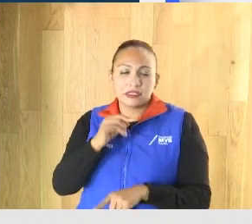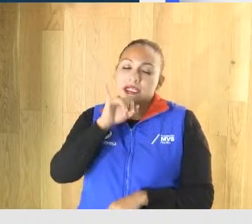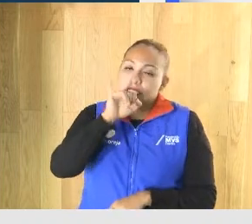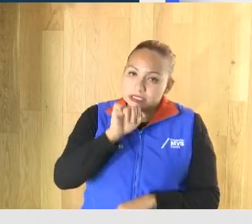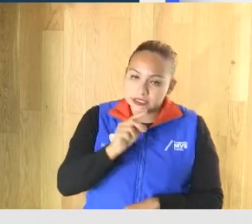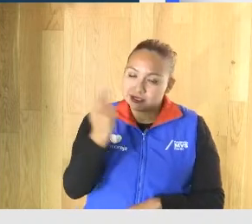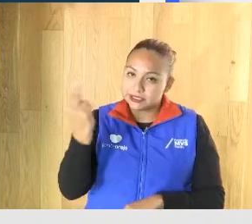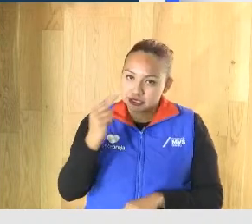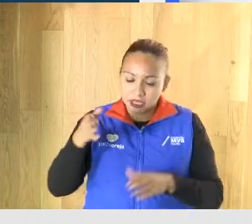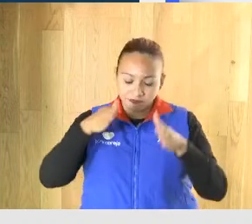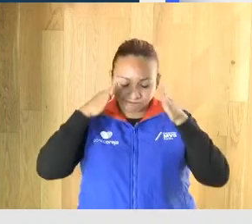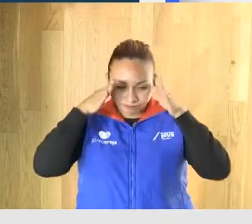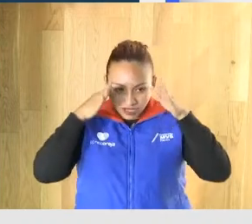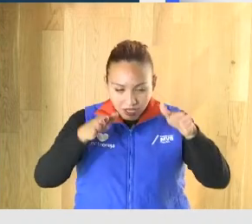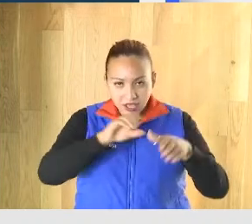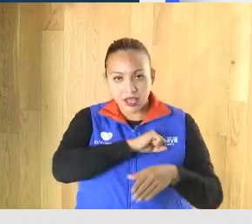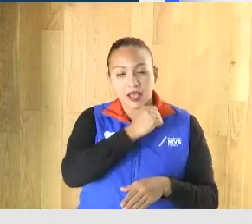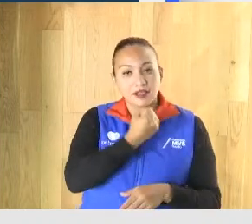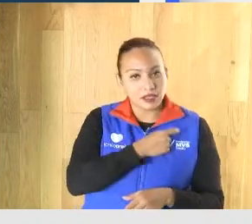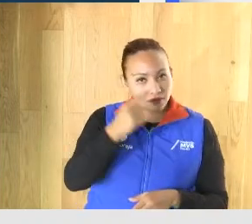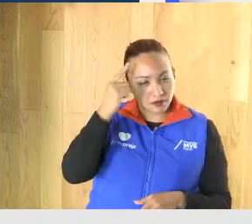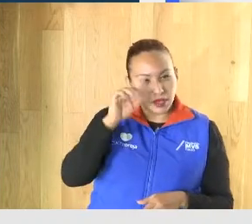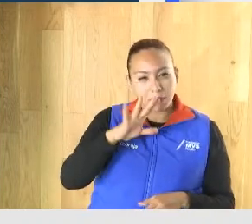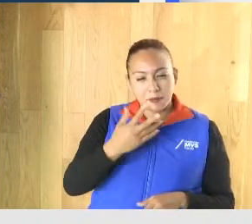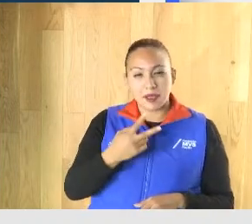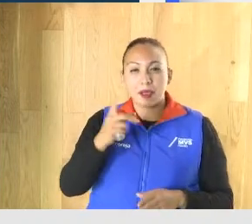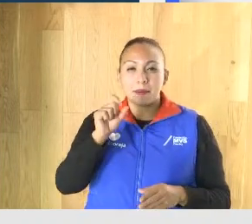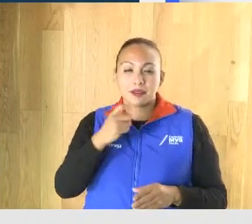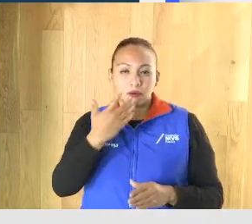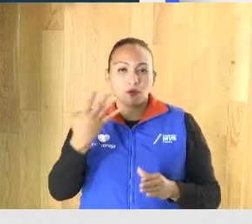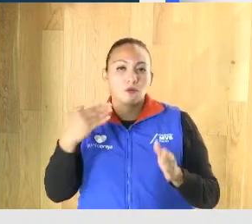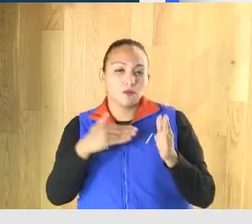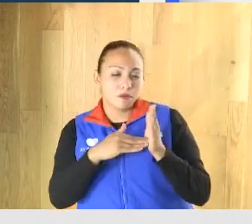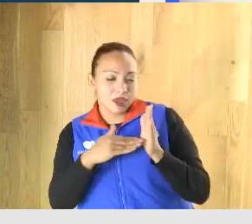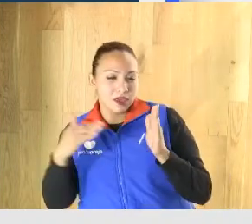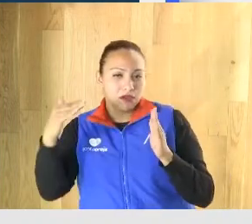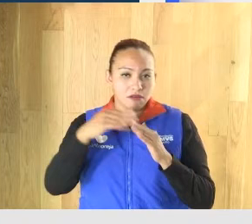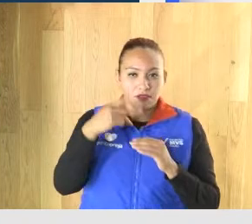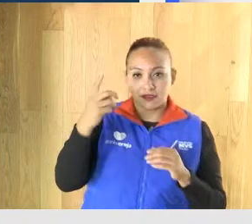para las organizaciones de $4,25 por cada dólar invertido.